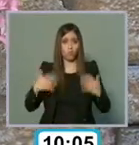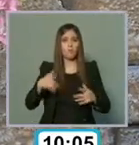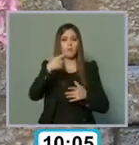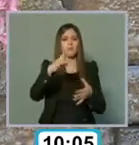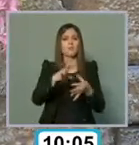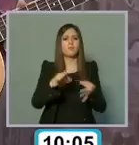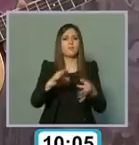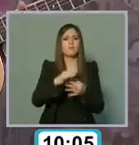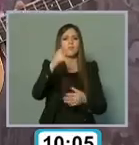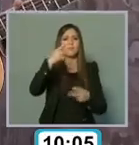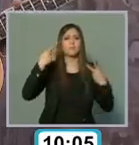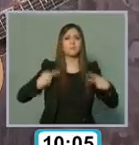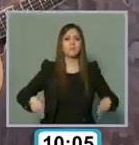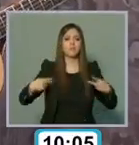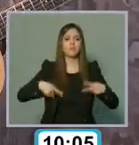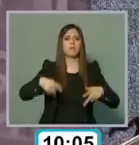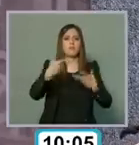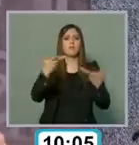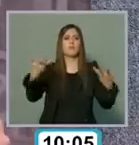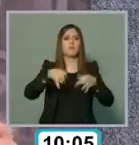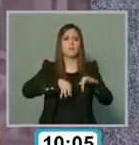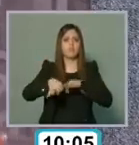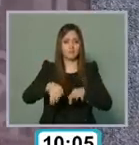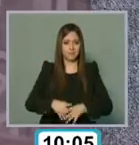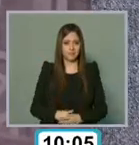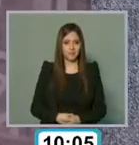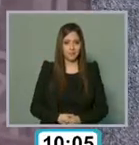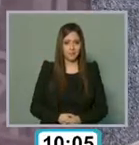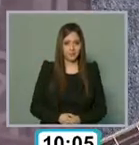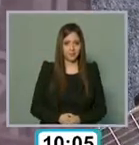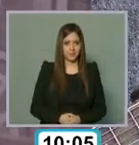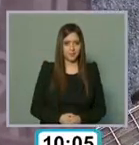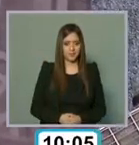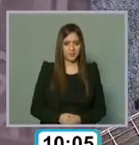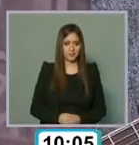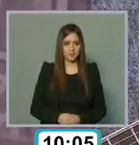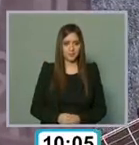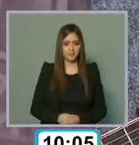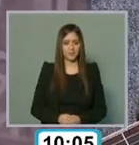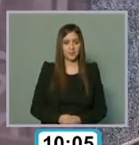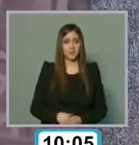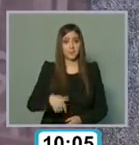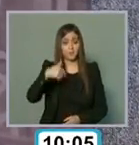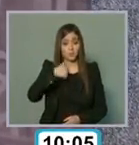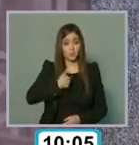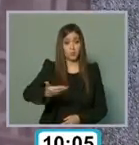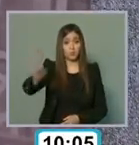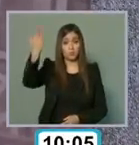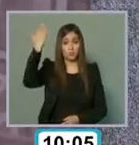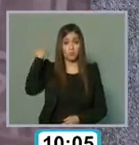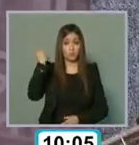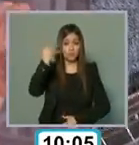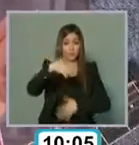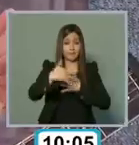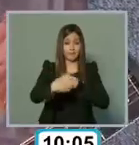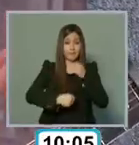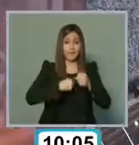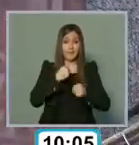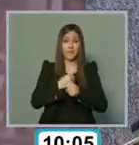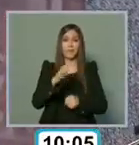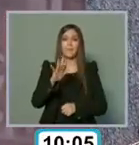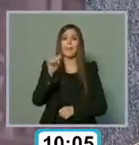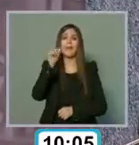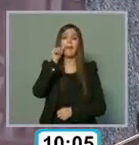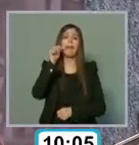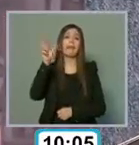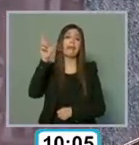al público sobre tu carrera. Pues bueno, mi carrera empezó a los 15 años. Antier. Antier. Sí, no pasa